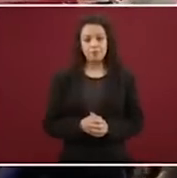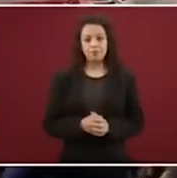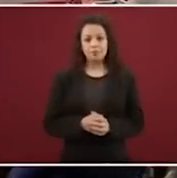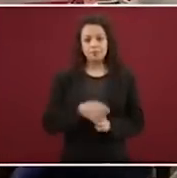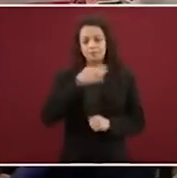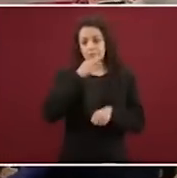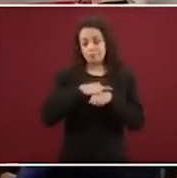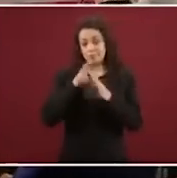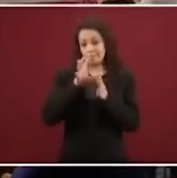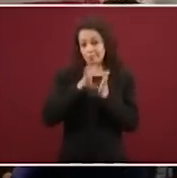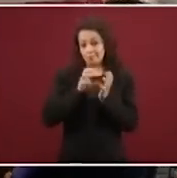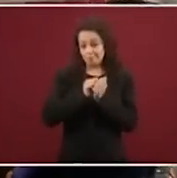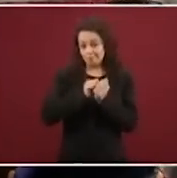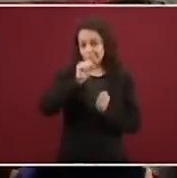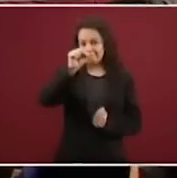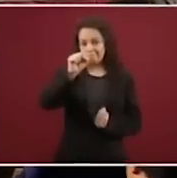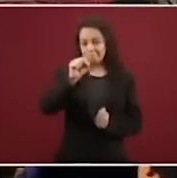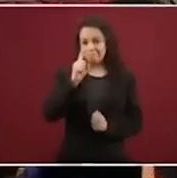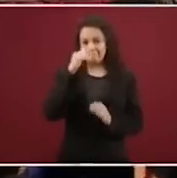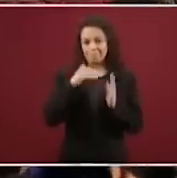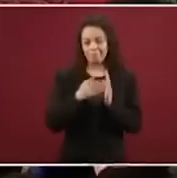promulgación de la Constitución de